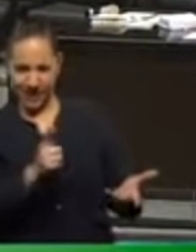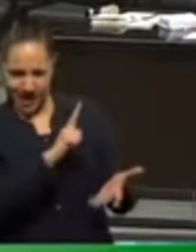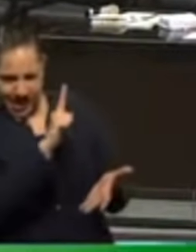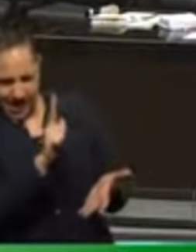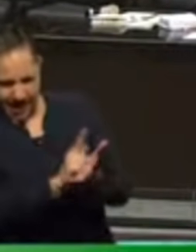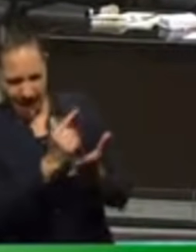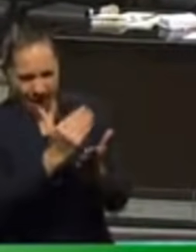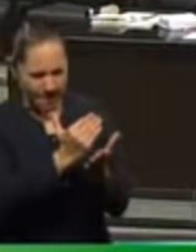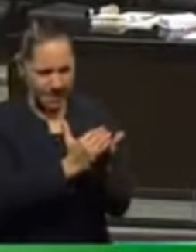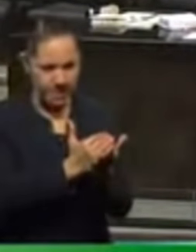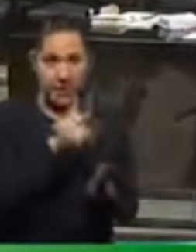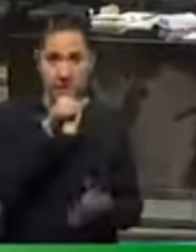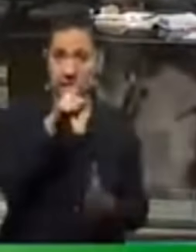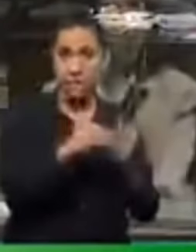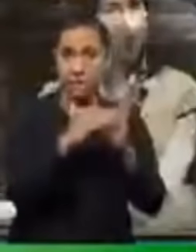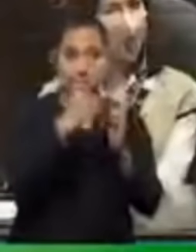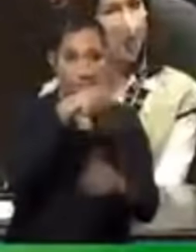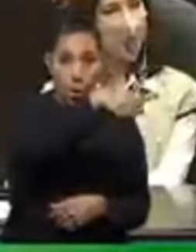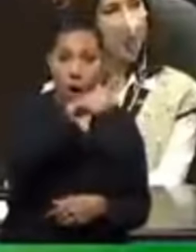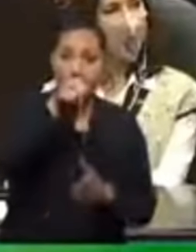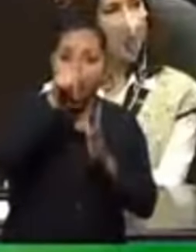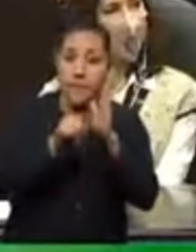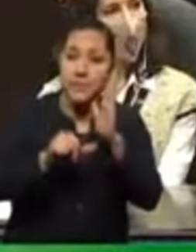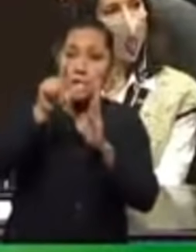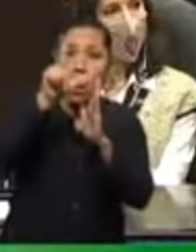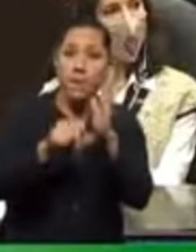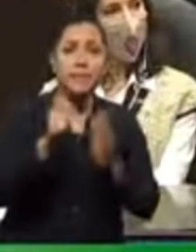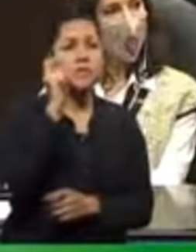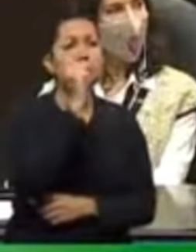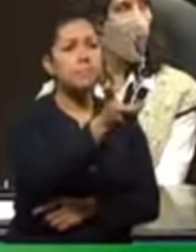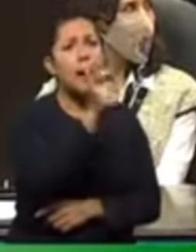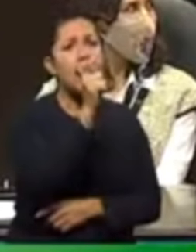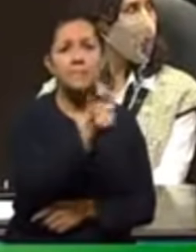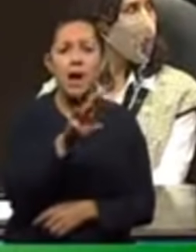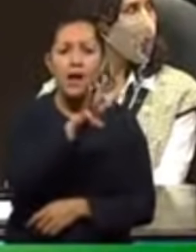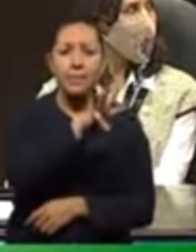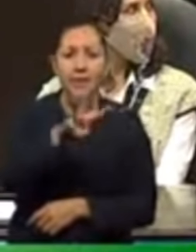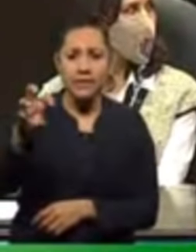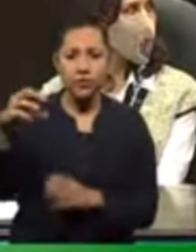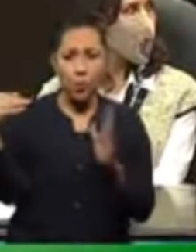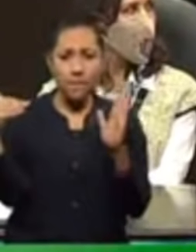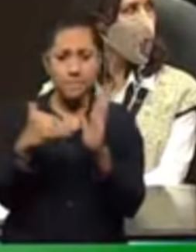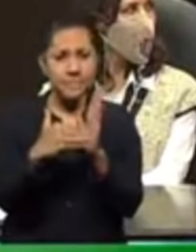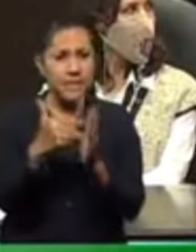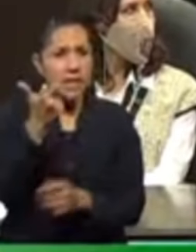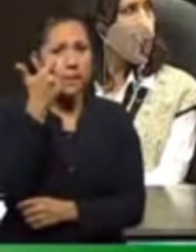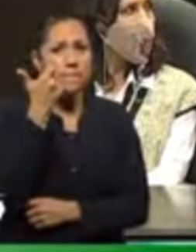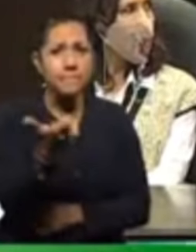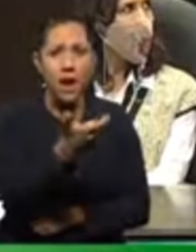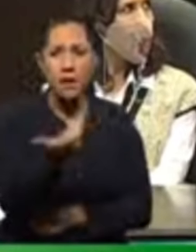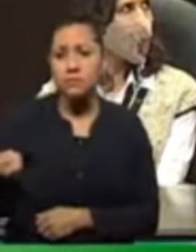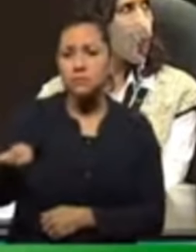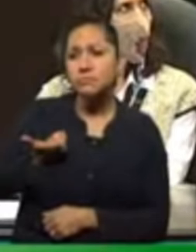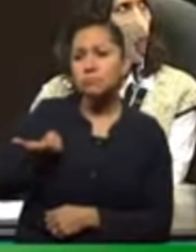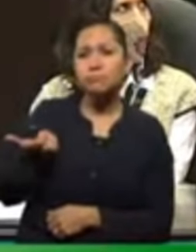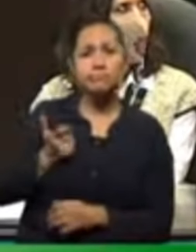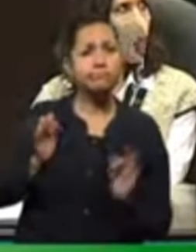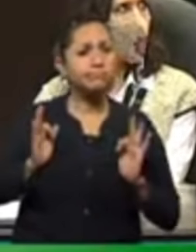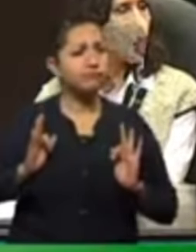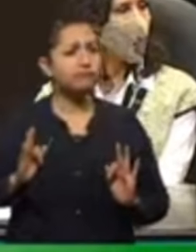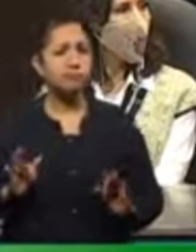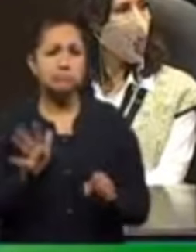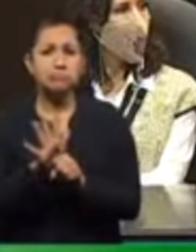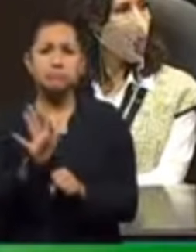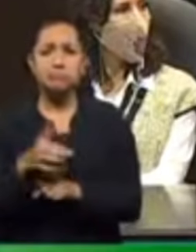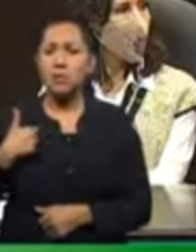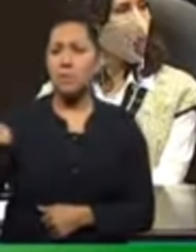cobran 300,000 pesos mensuales tan tranquilamente, cobrando 3 veces lo que el compañero